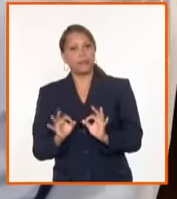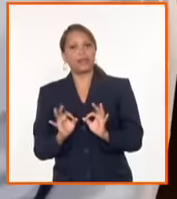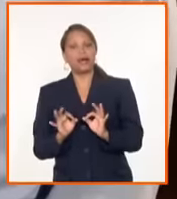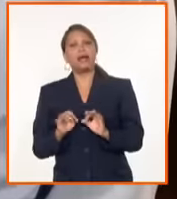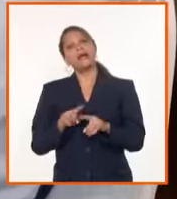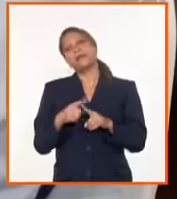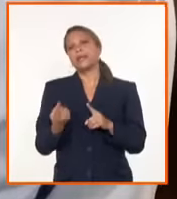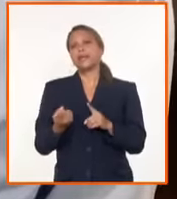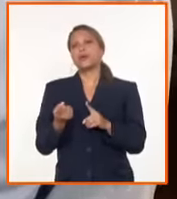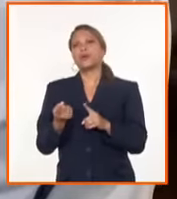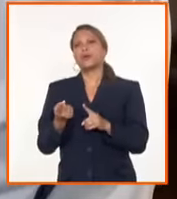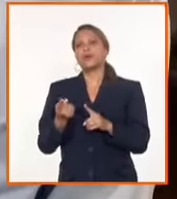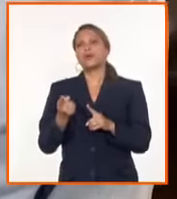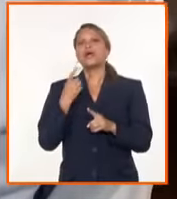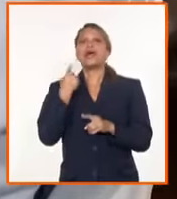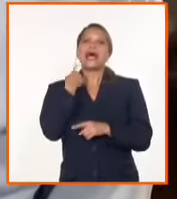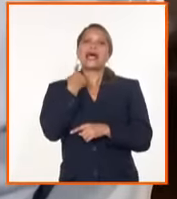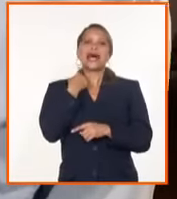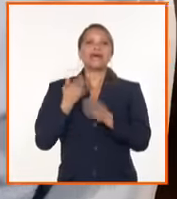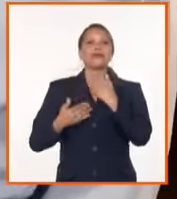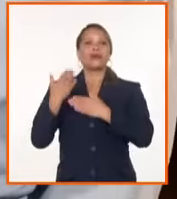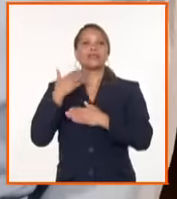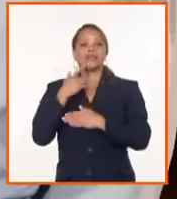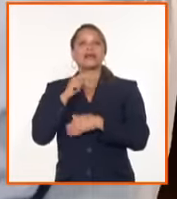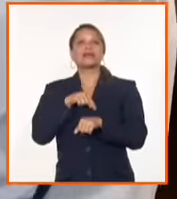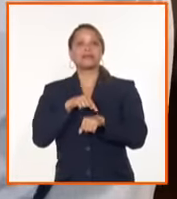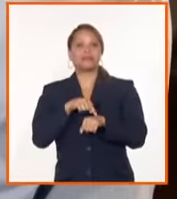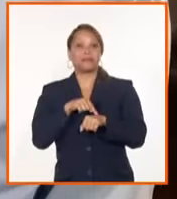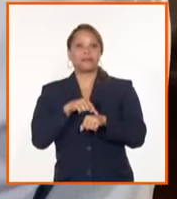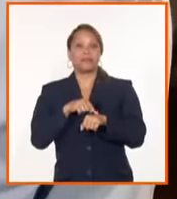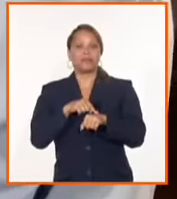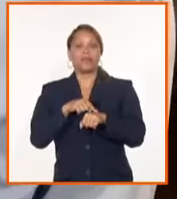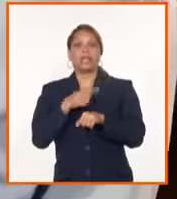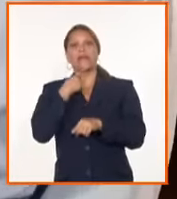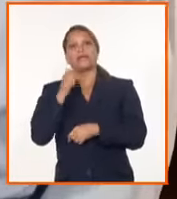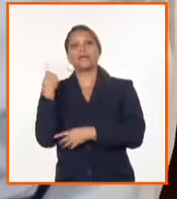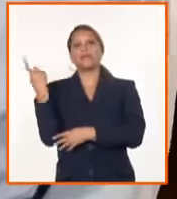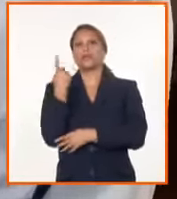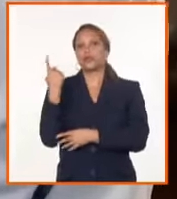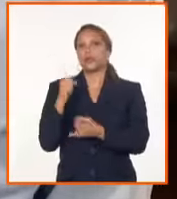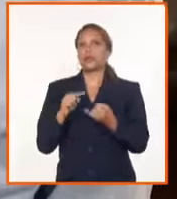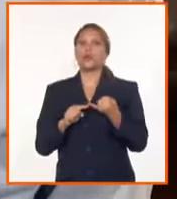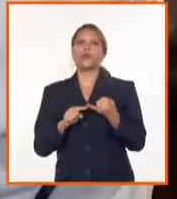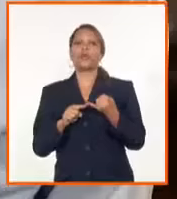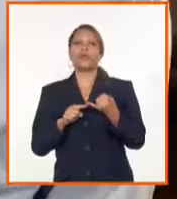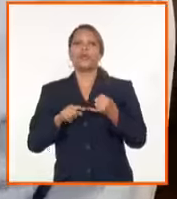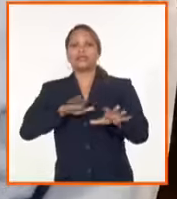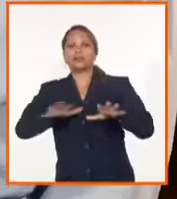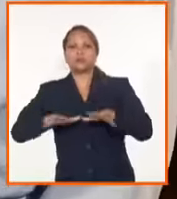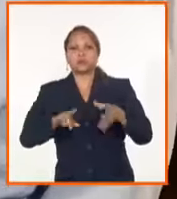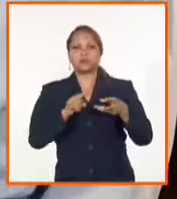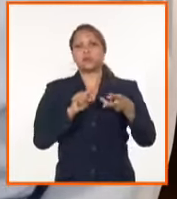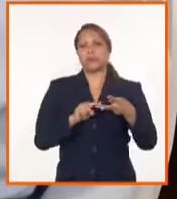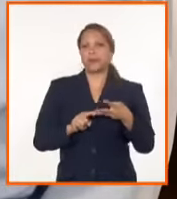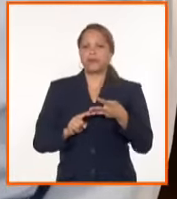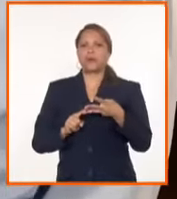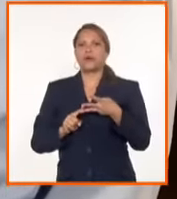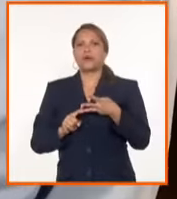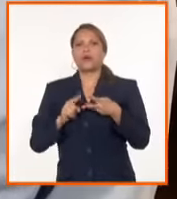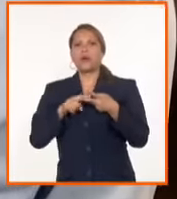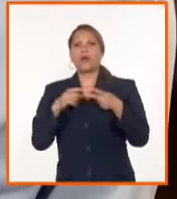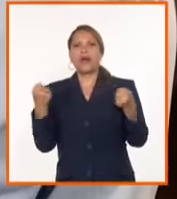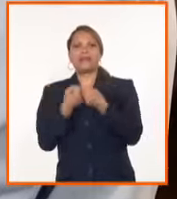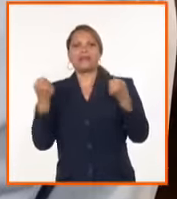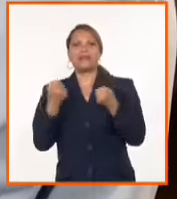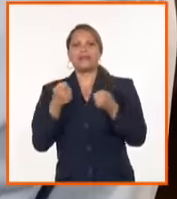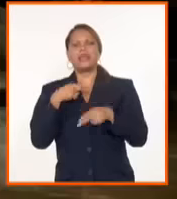aquí en los últimos tiempos, cuando han existido ciclones, cuando han existido desastres naturales, cuando han existido accidentes, ¿qué se